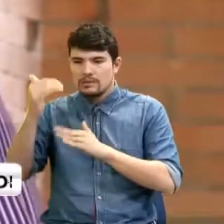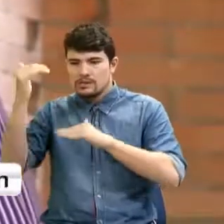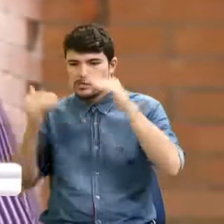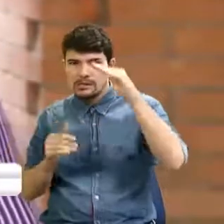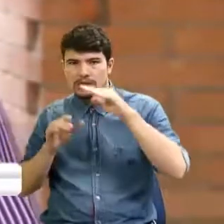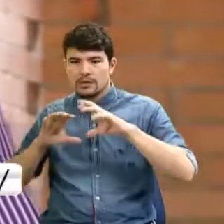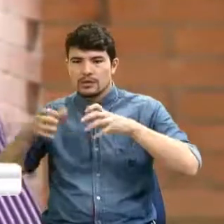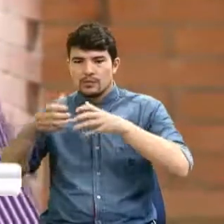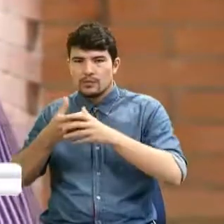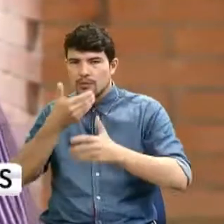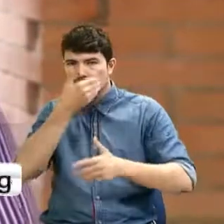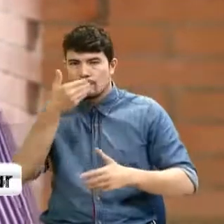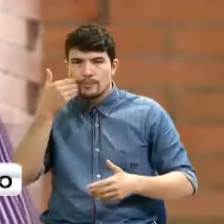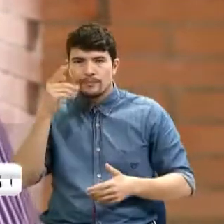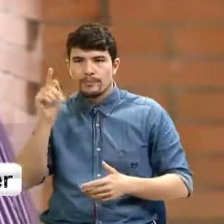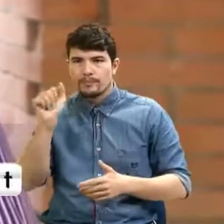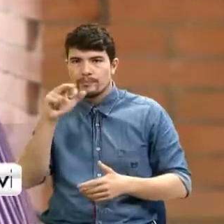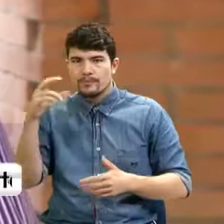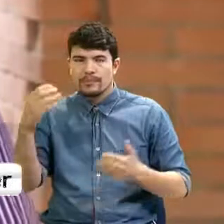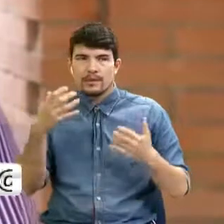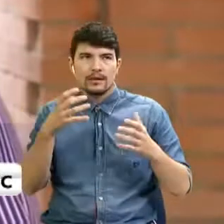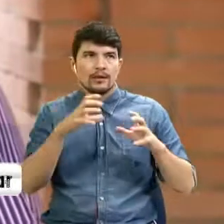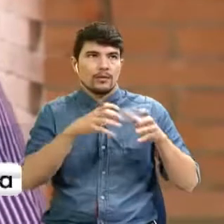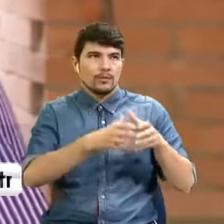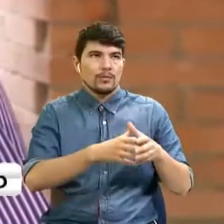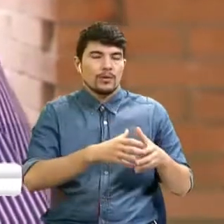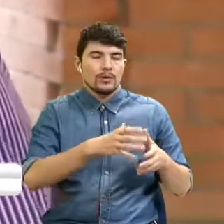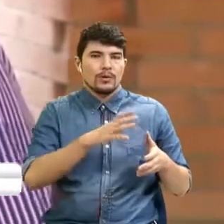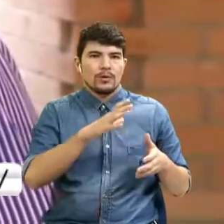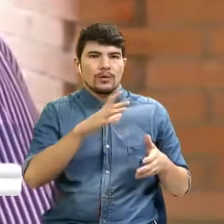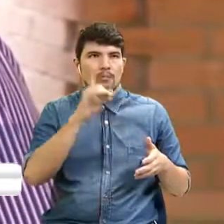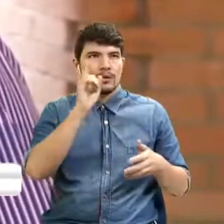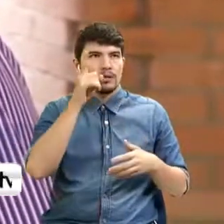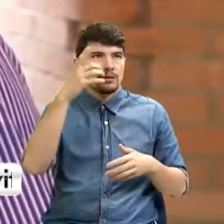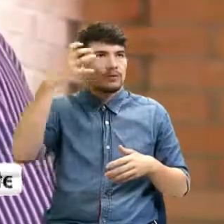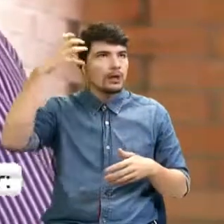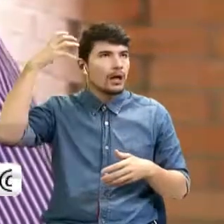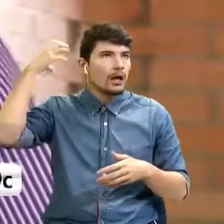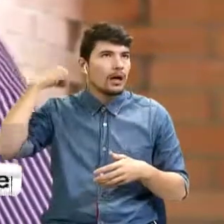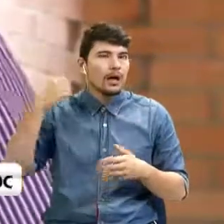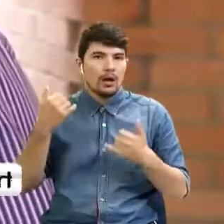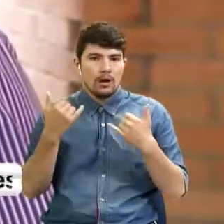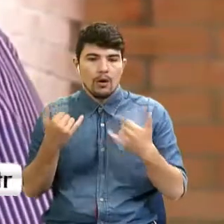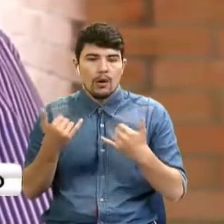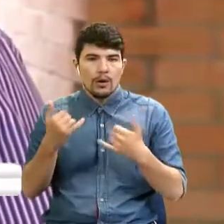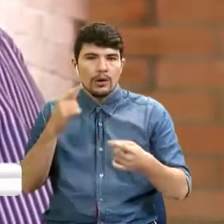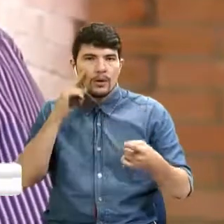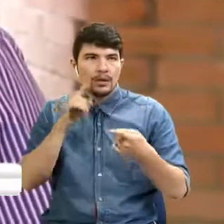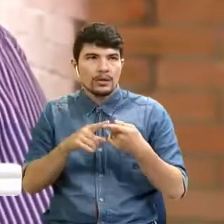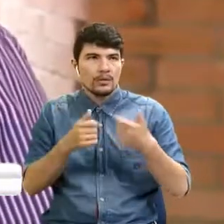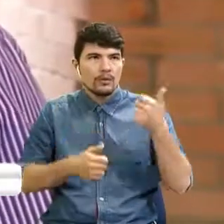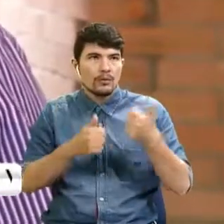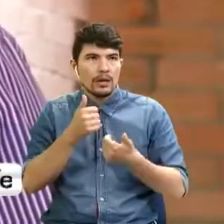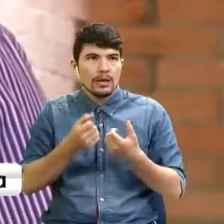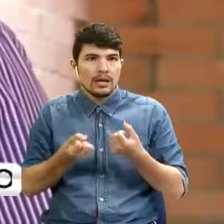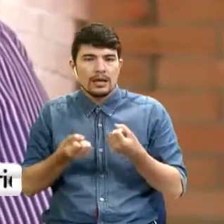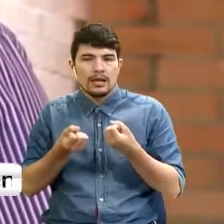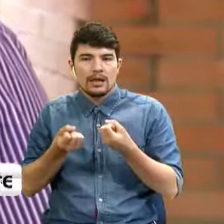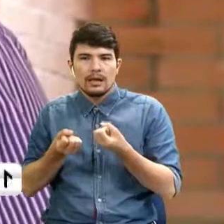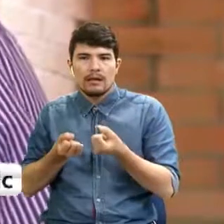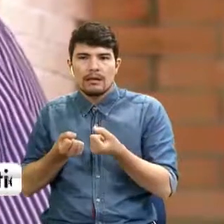partido de las farc y a los partidos tradicionales hoy lo que se pretende todavía es entregarle muchas prebendas